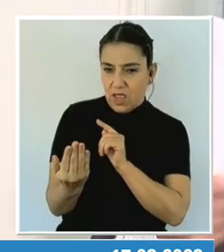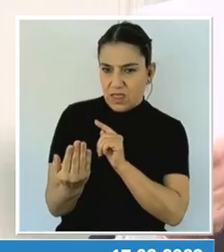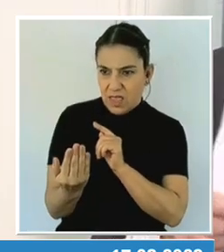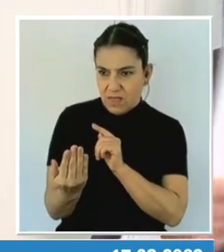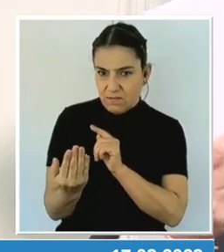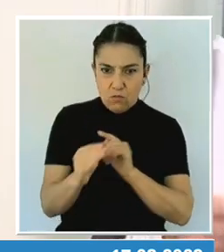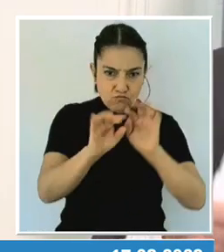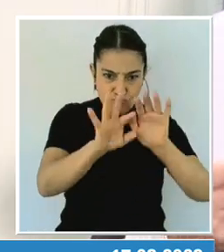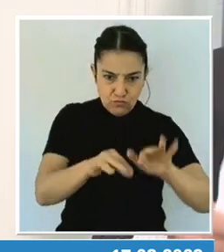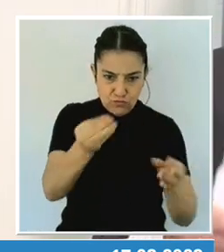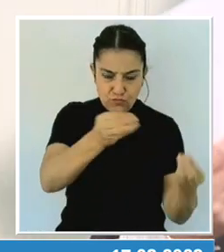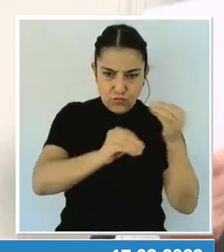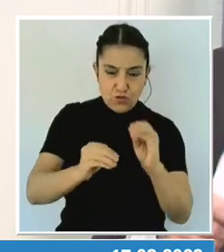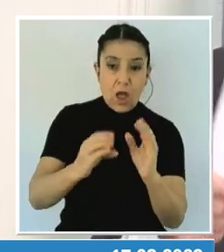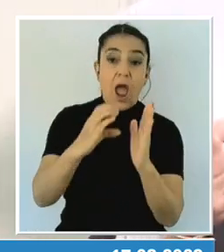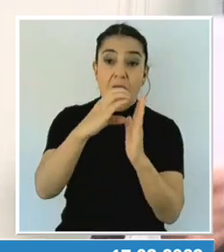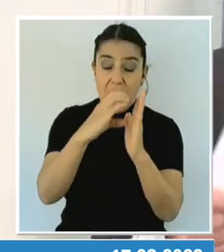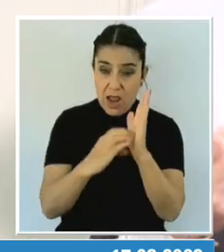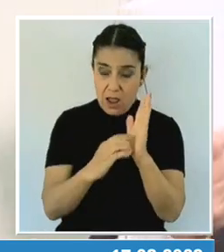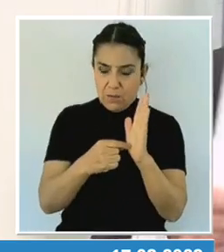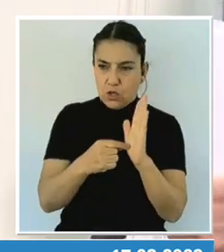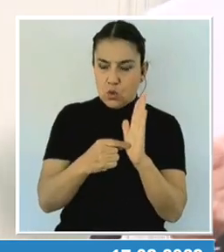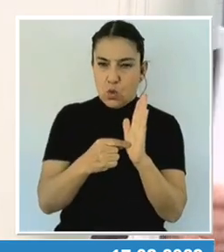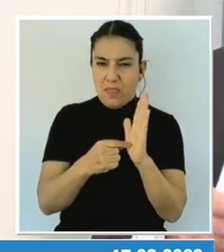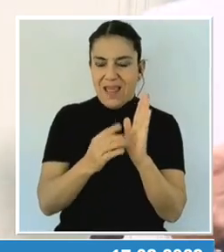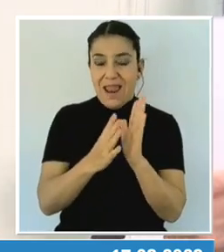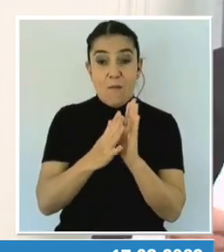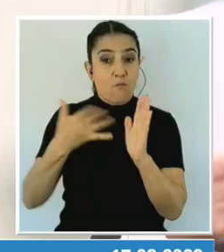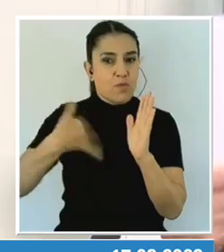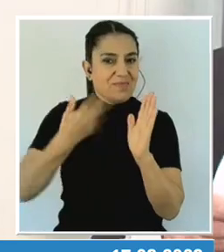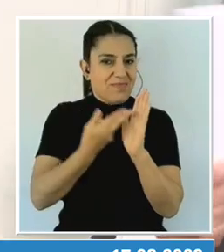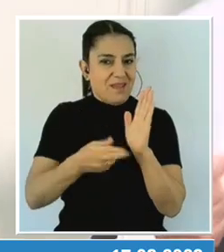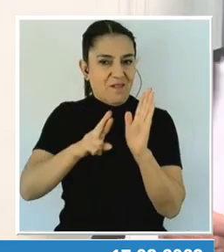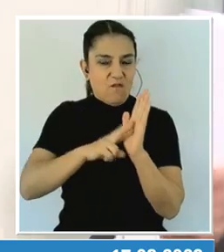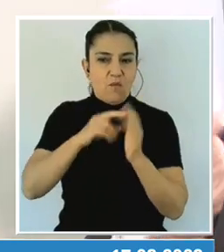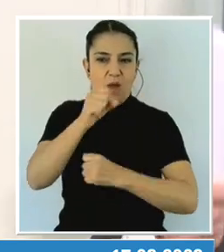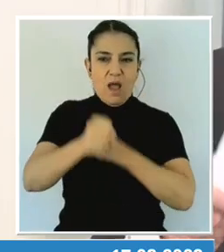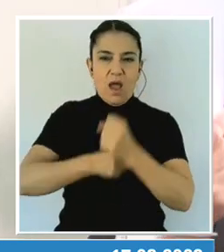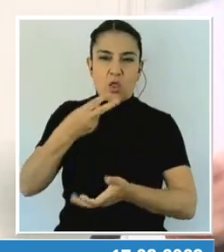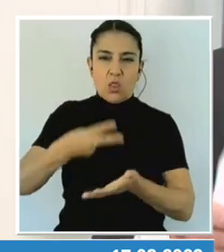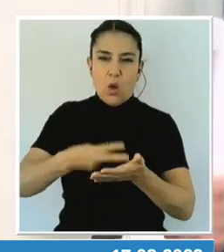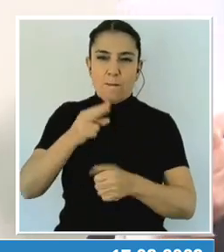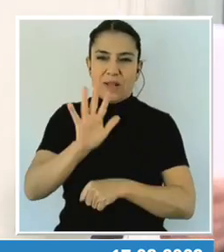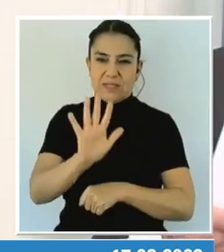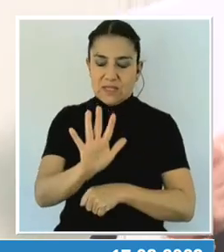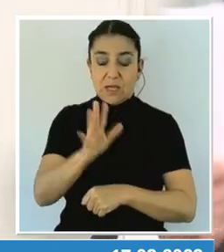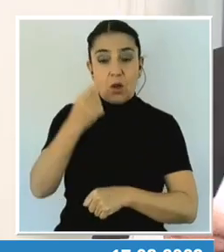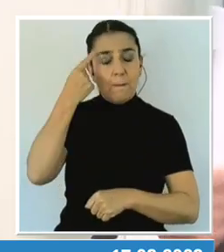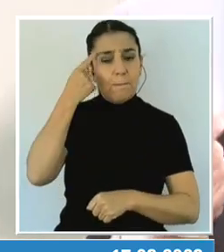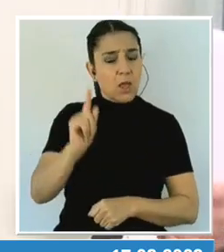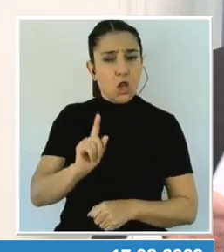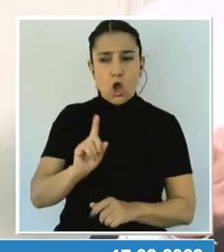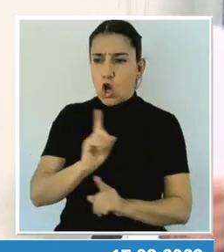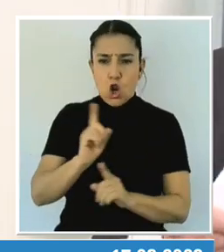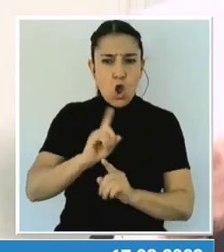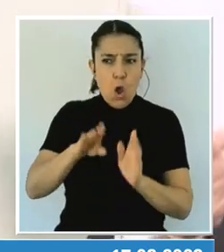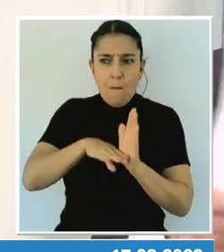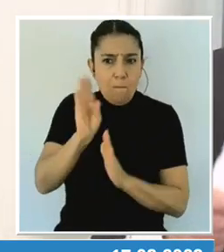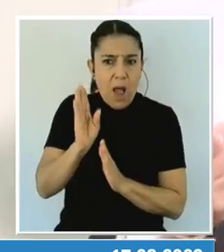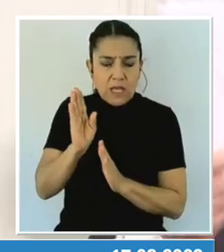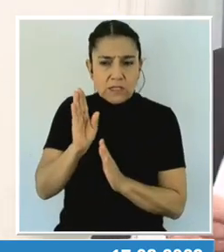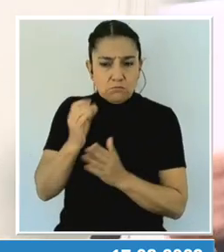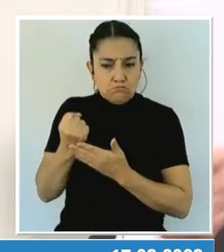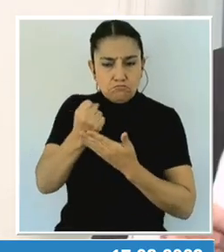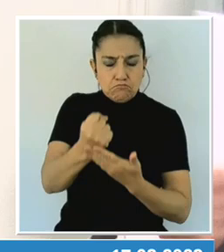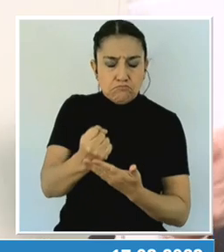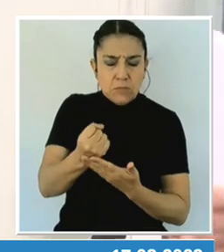de la gran reforma del año 2005, pero no he tenido mayor rol en las 67 reformas que